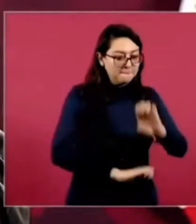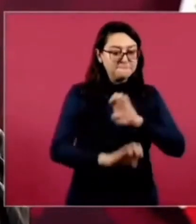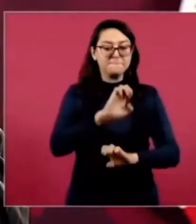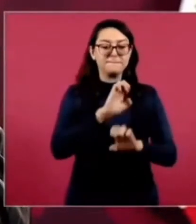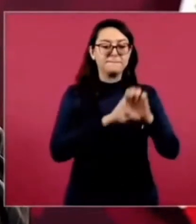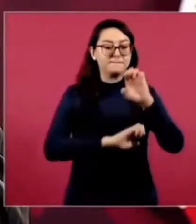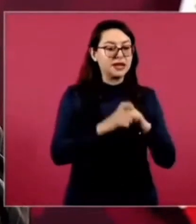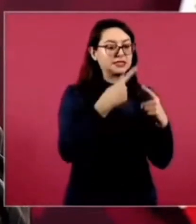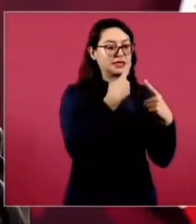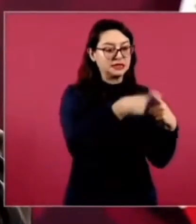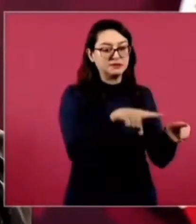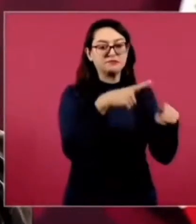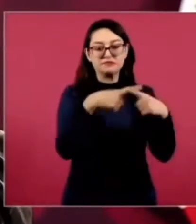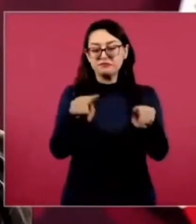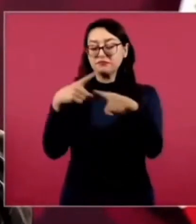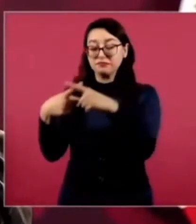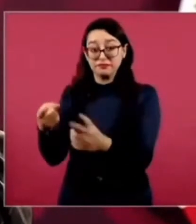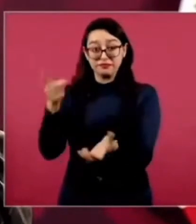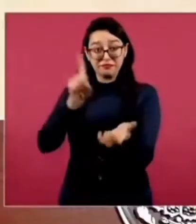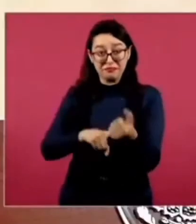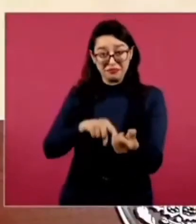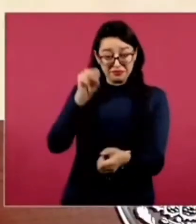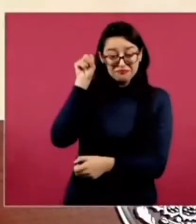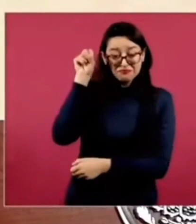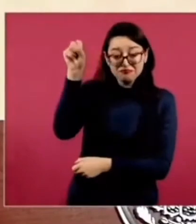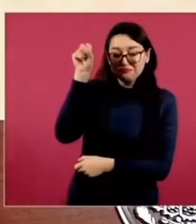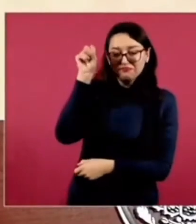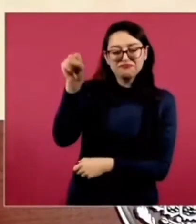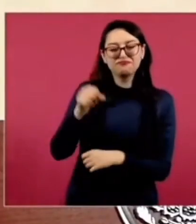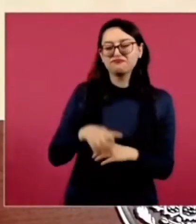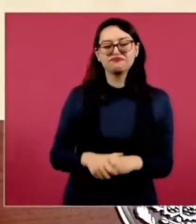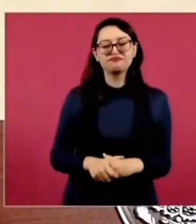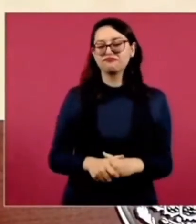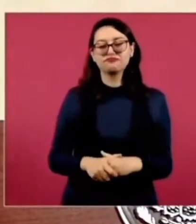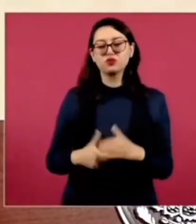verdaderamente democráticos.